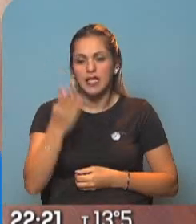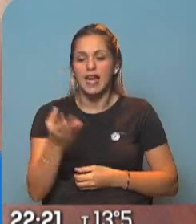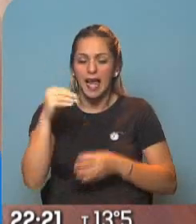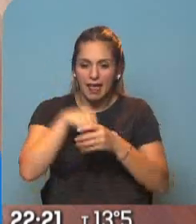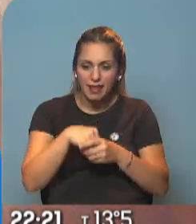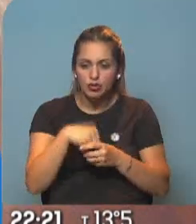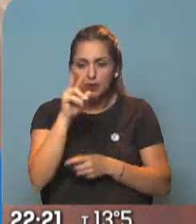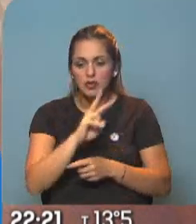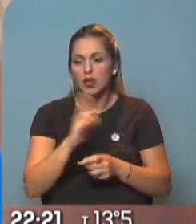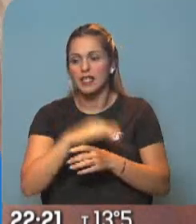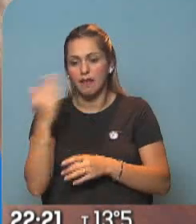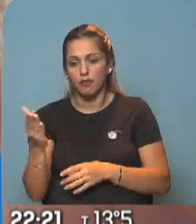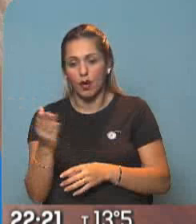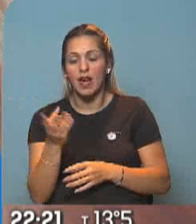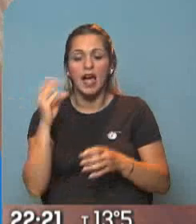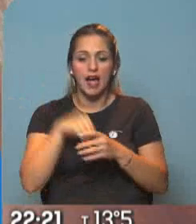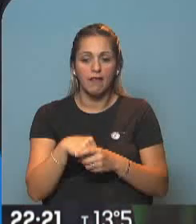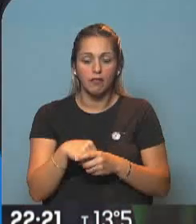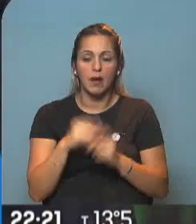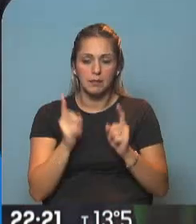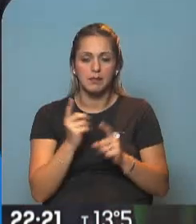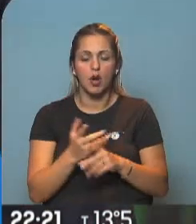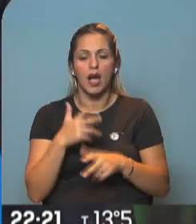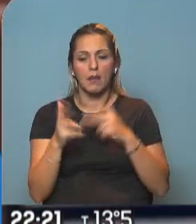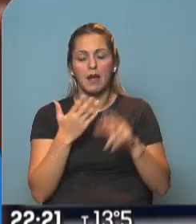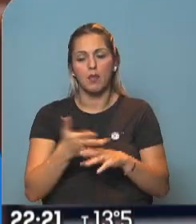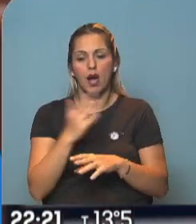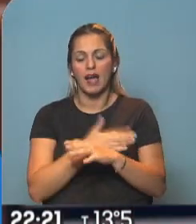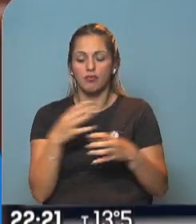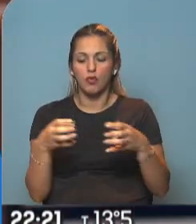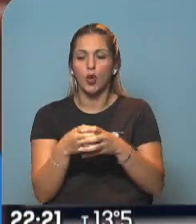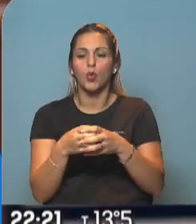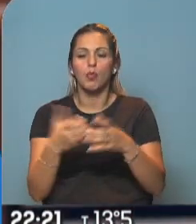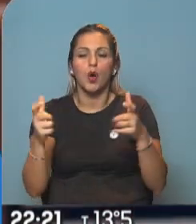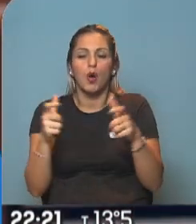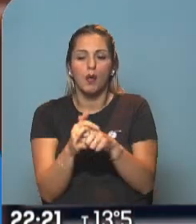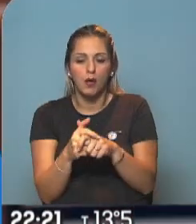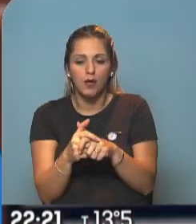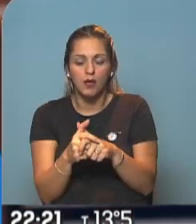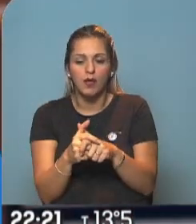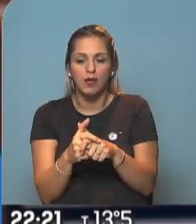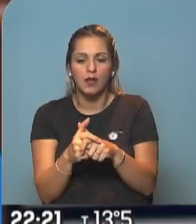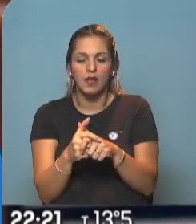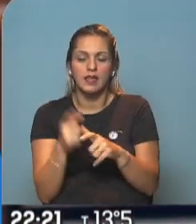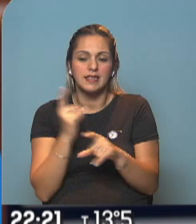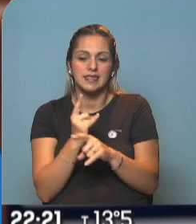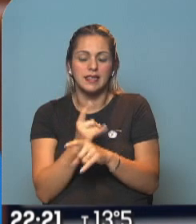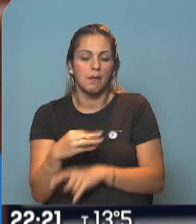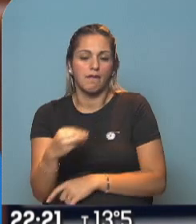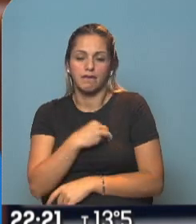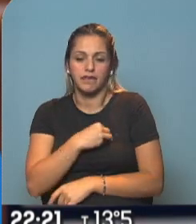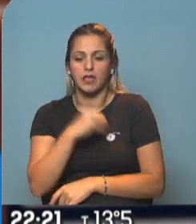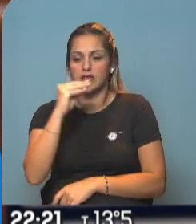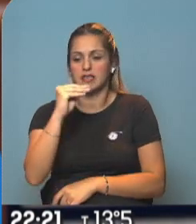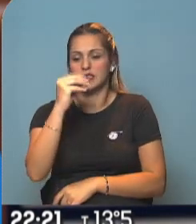externa? Bueno, interna yo creo que es la que lo vimos antes, la minoría activa chavista y cierta apatía en la